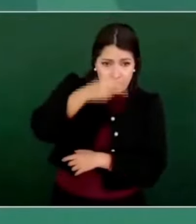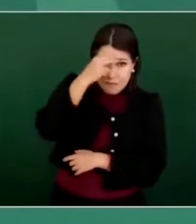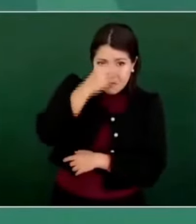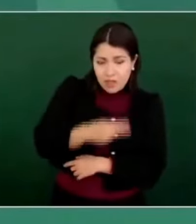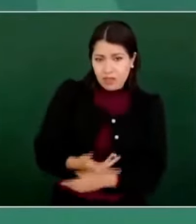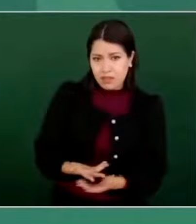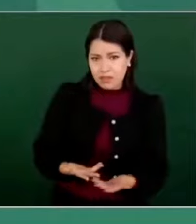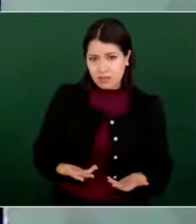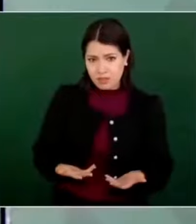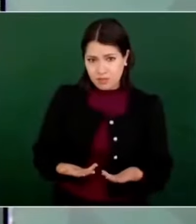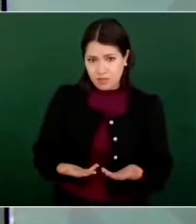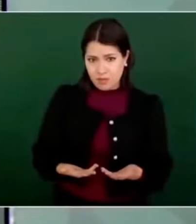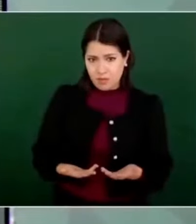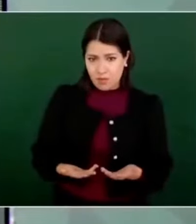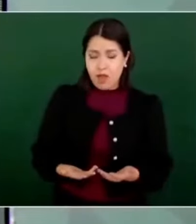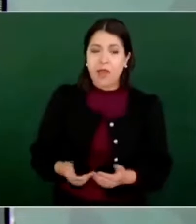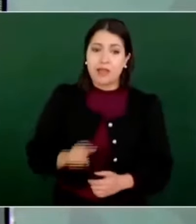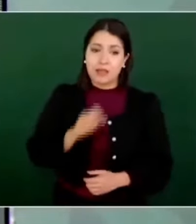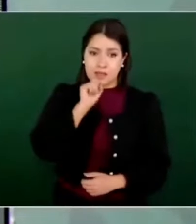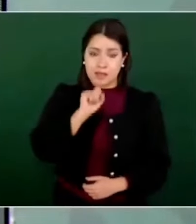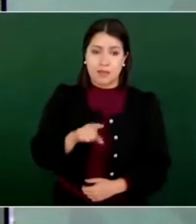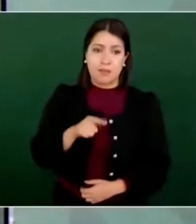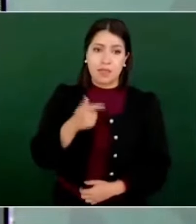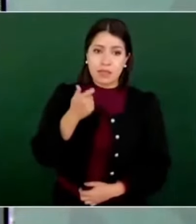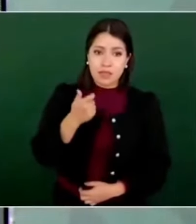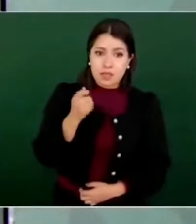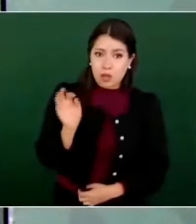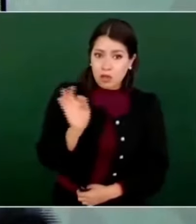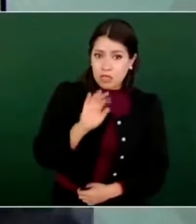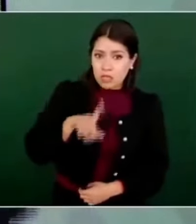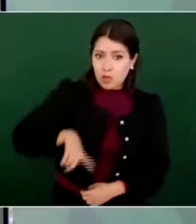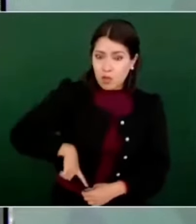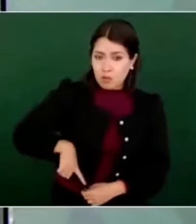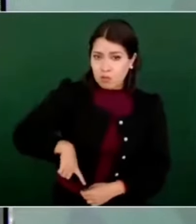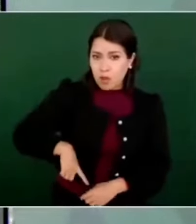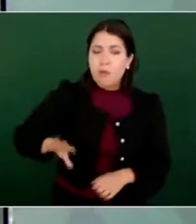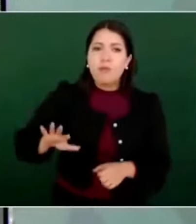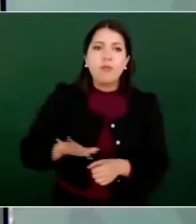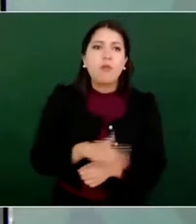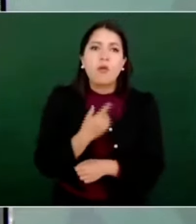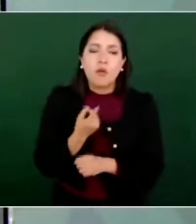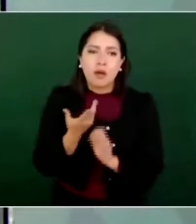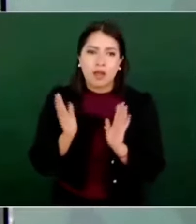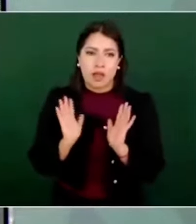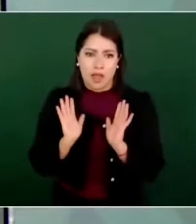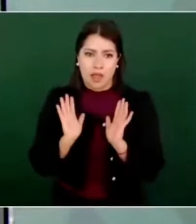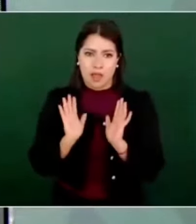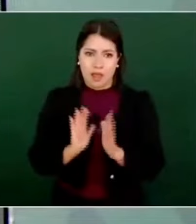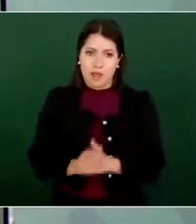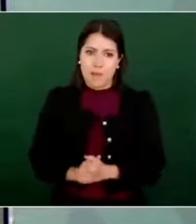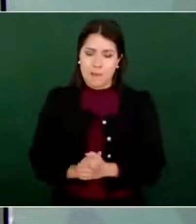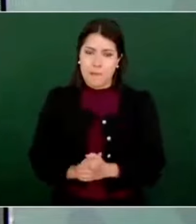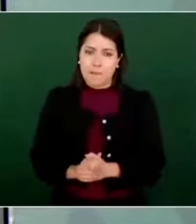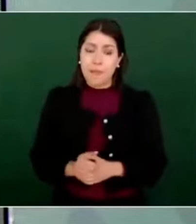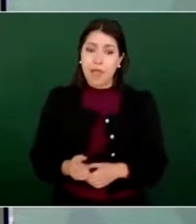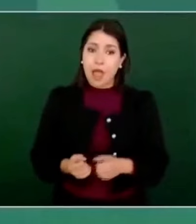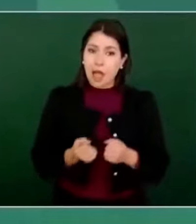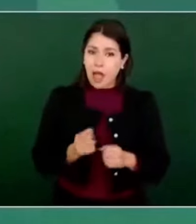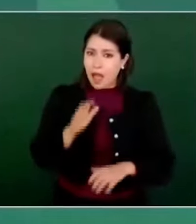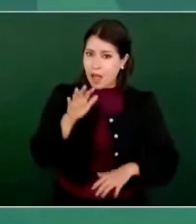y en una de esas es dinero del presupuesto porque hay este